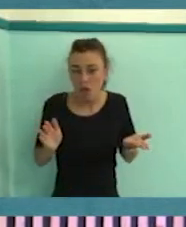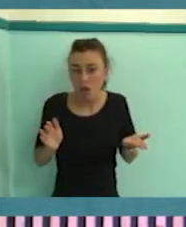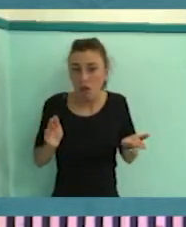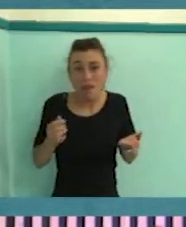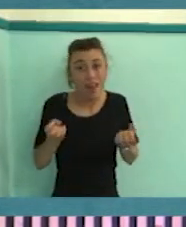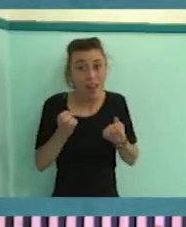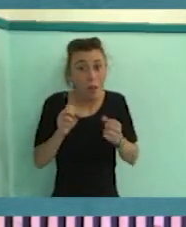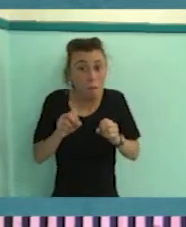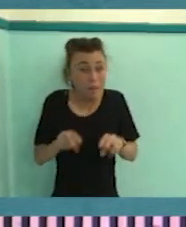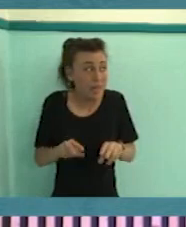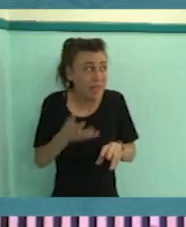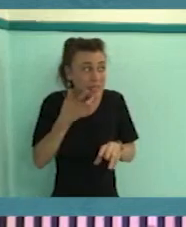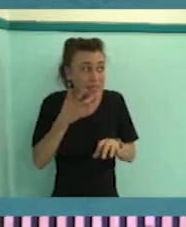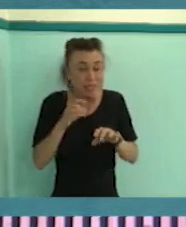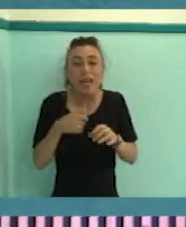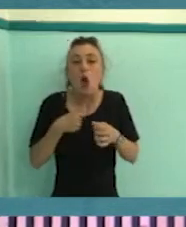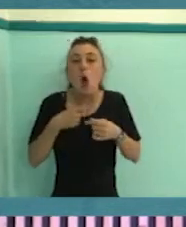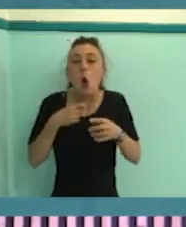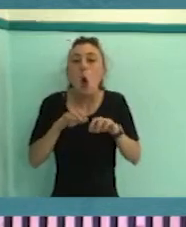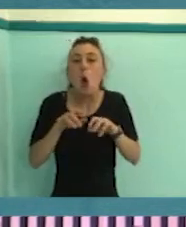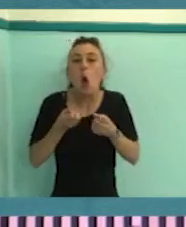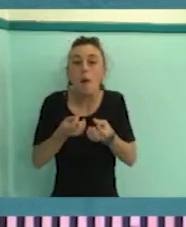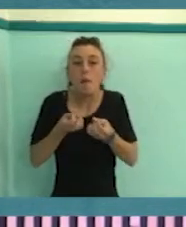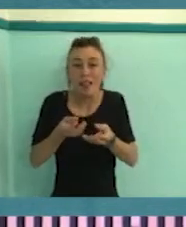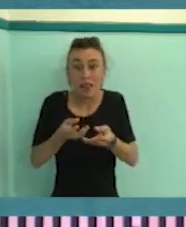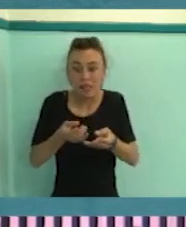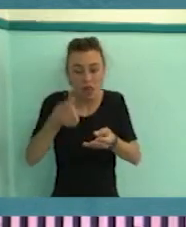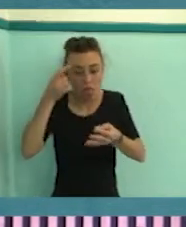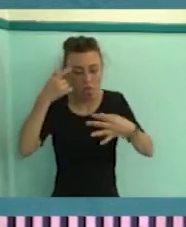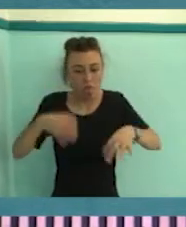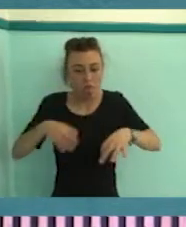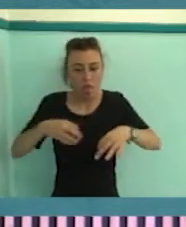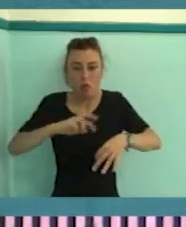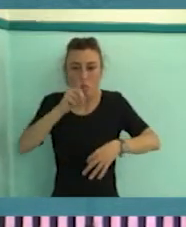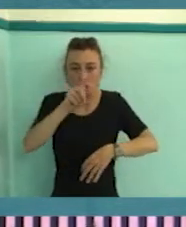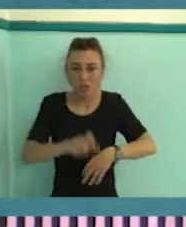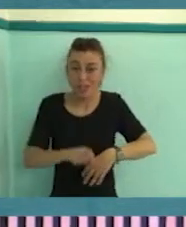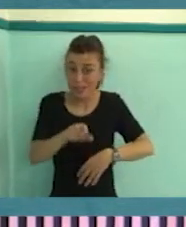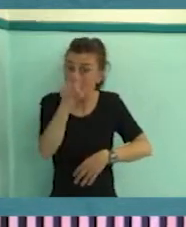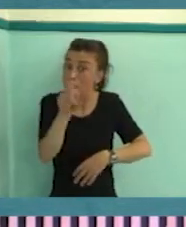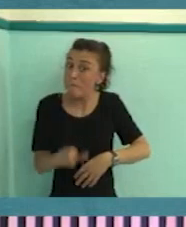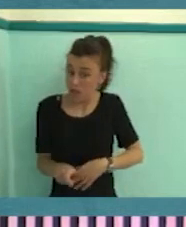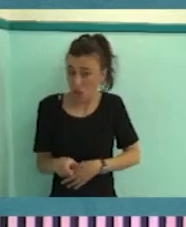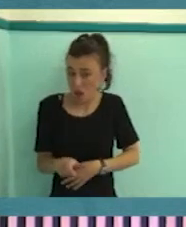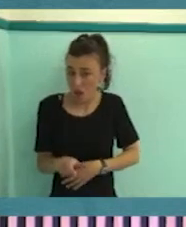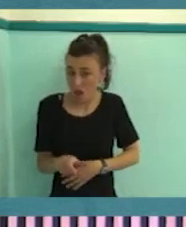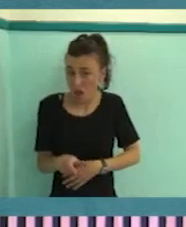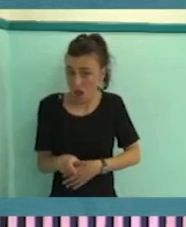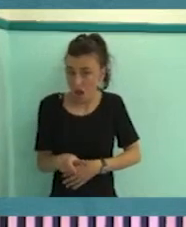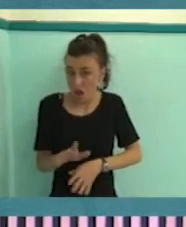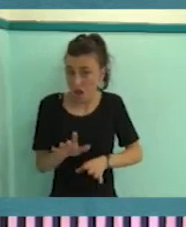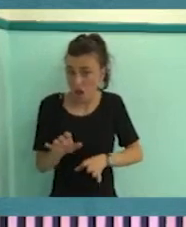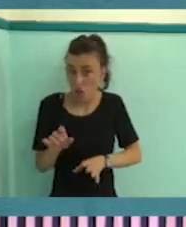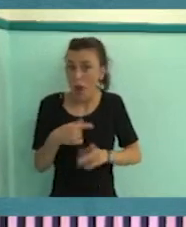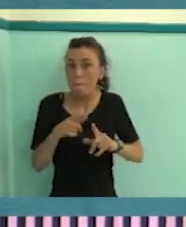tus deditos y lo comentes sin darte cuenta de que la otra persona uno es una persona no es un holograma es decir no es una